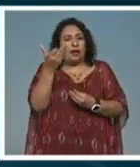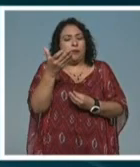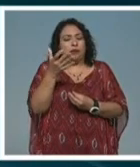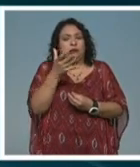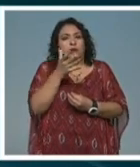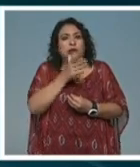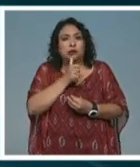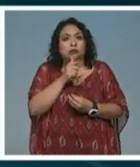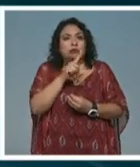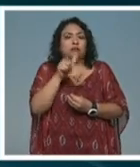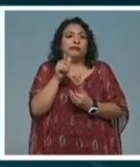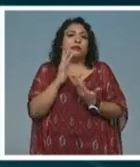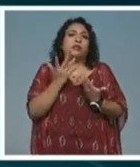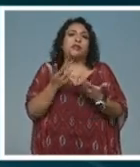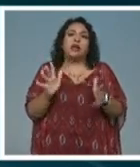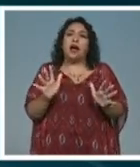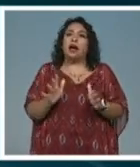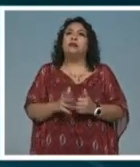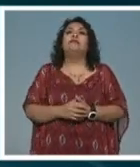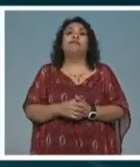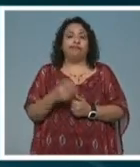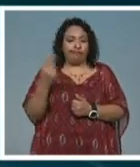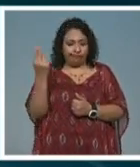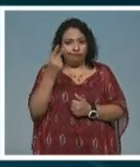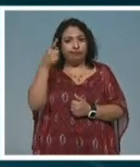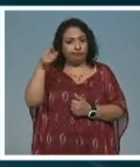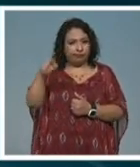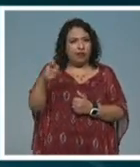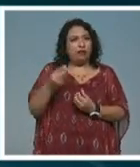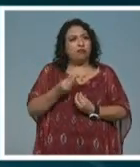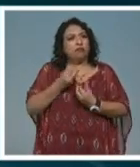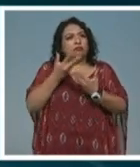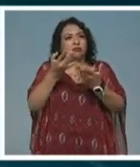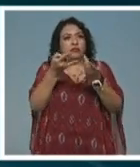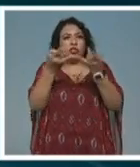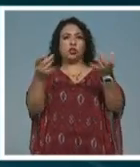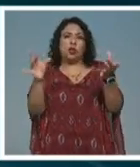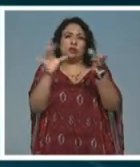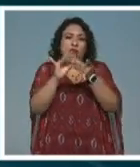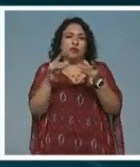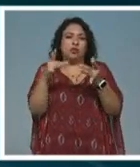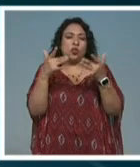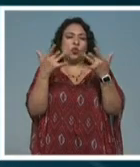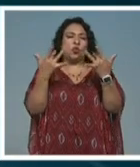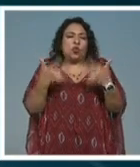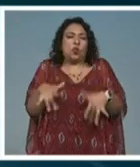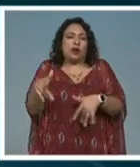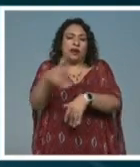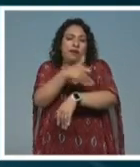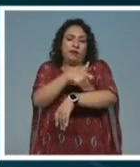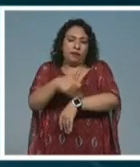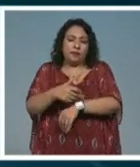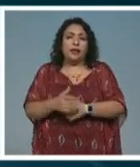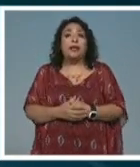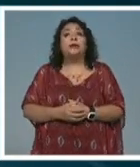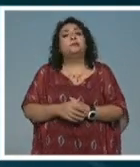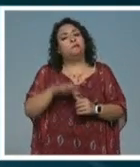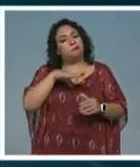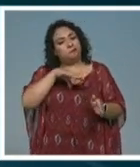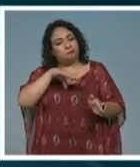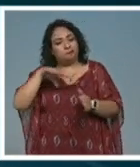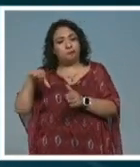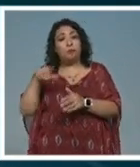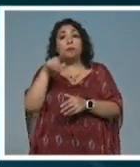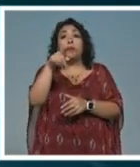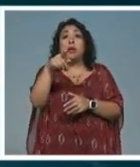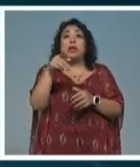tiempo, hasta que, bueno, también era necesario para ella contar esta historia tan dolorosa de su familia. Y por otro lado, uno de